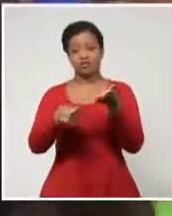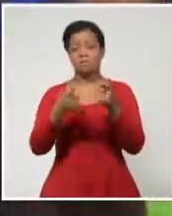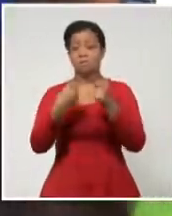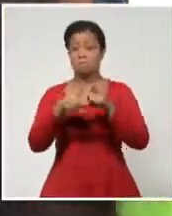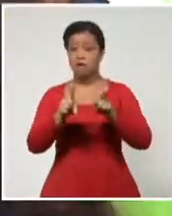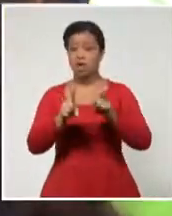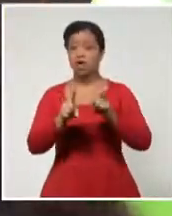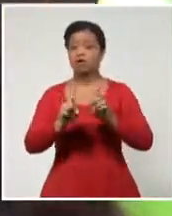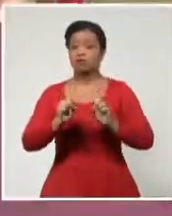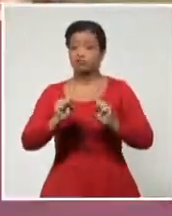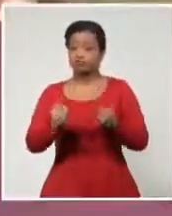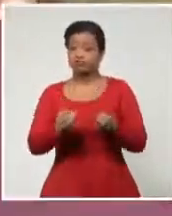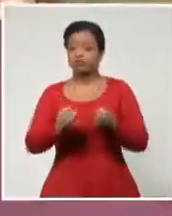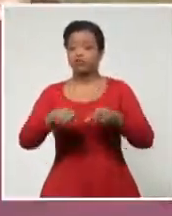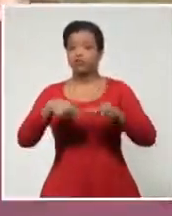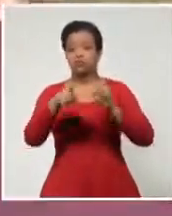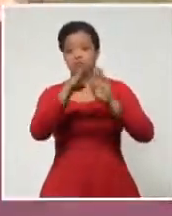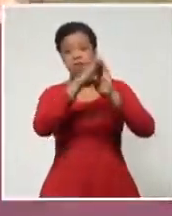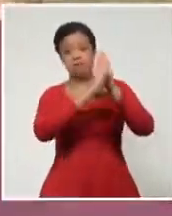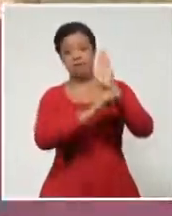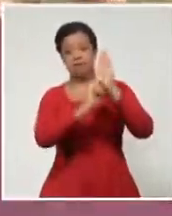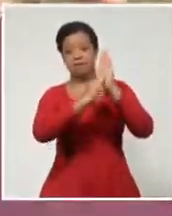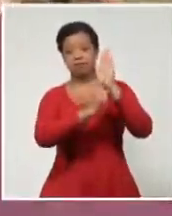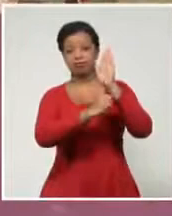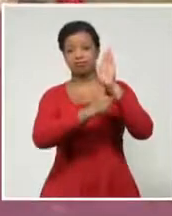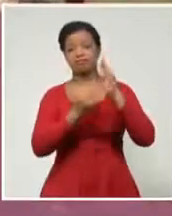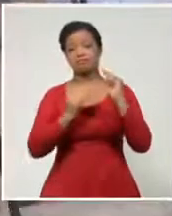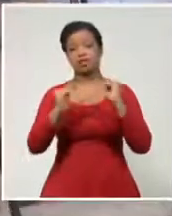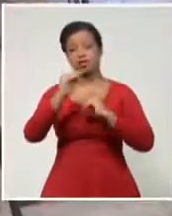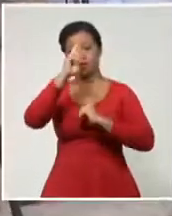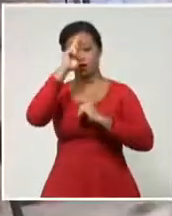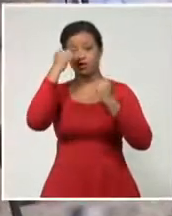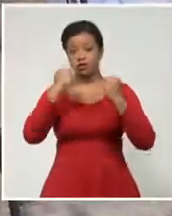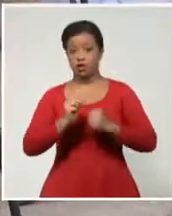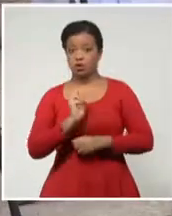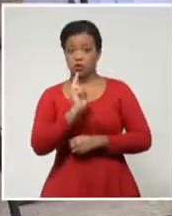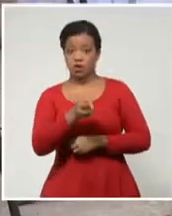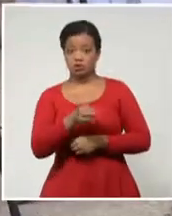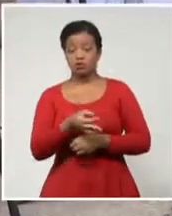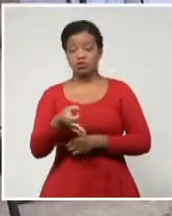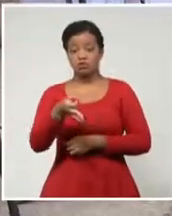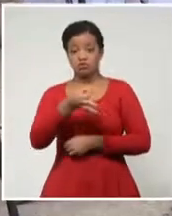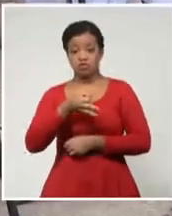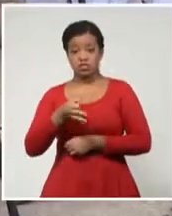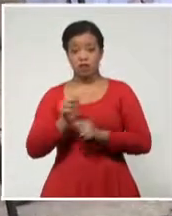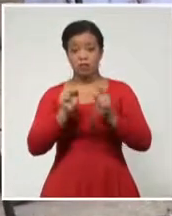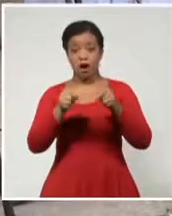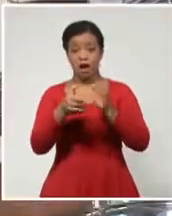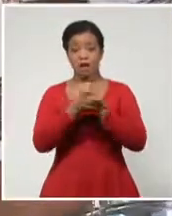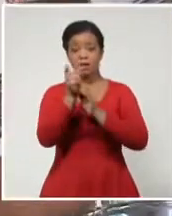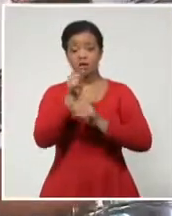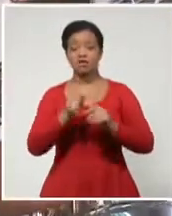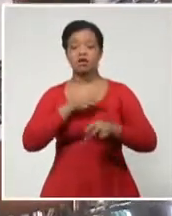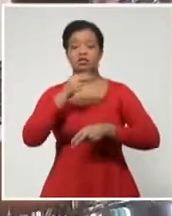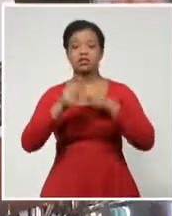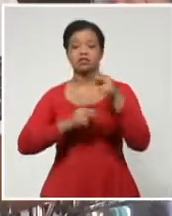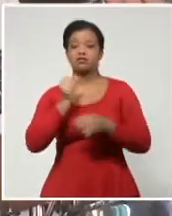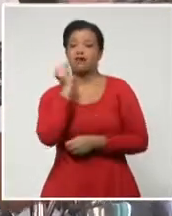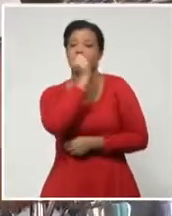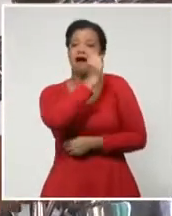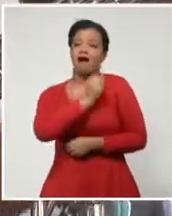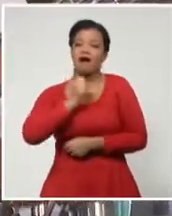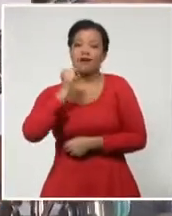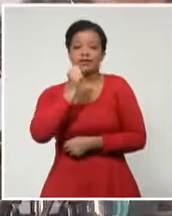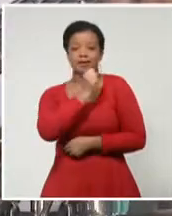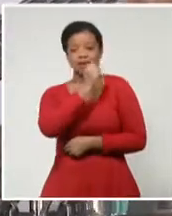medidas higiénico-sanitarias indicadas por el Ministerio de Salud Pública. En el municipio de Güines se realizó una cantata homenaje a Raúl